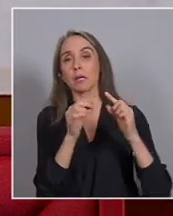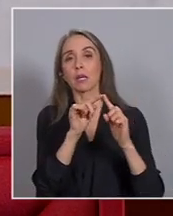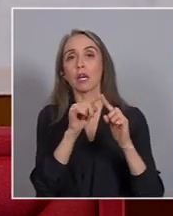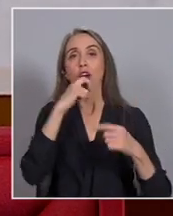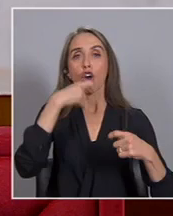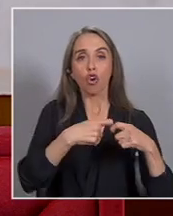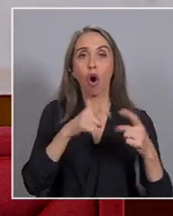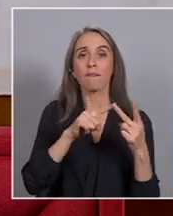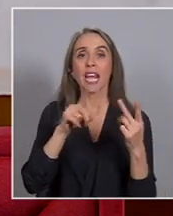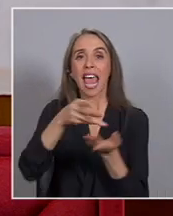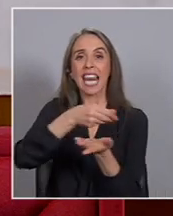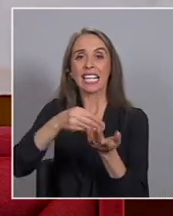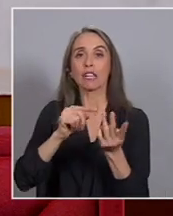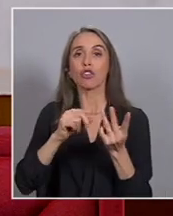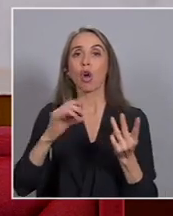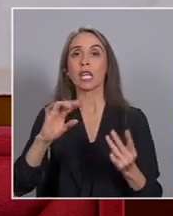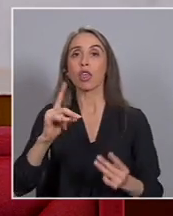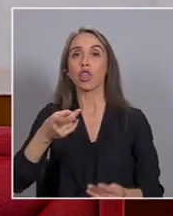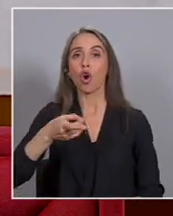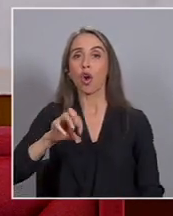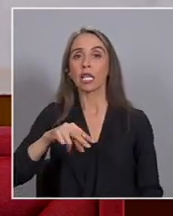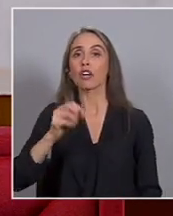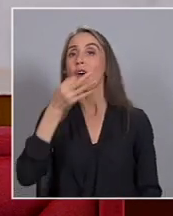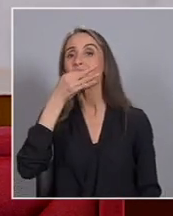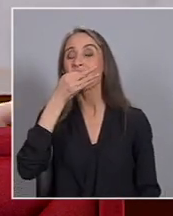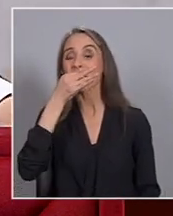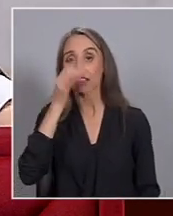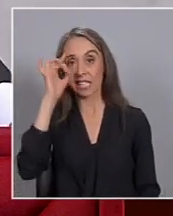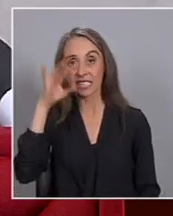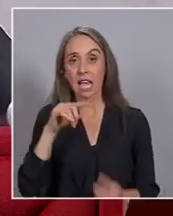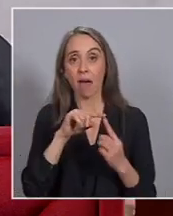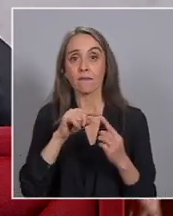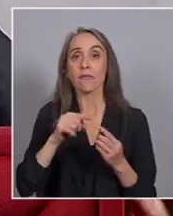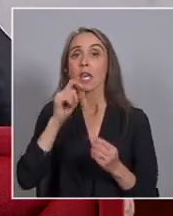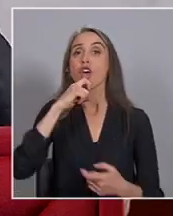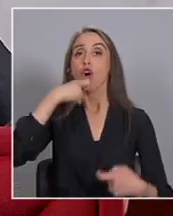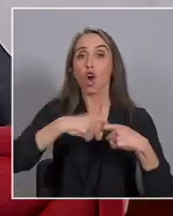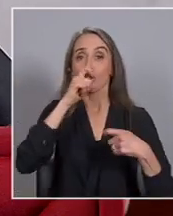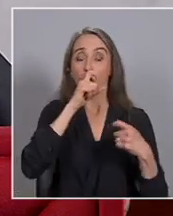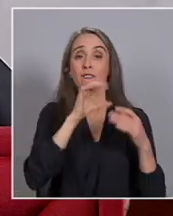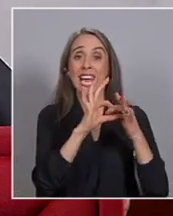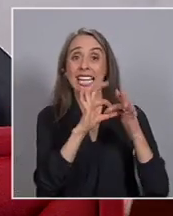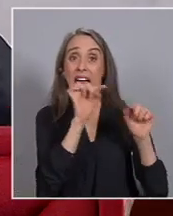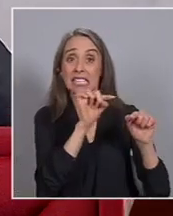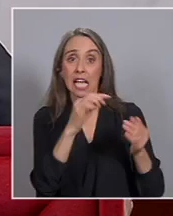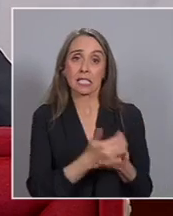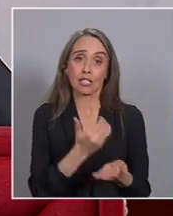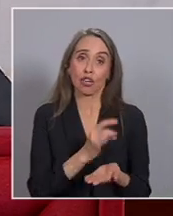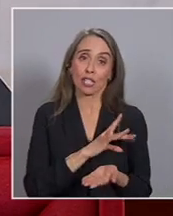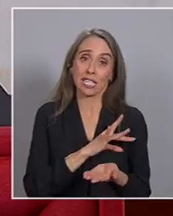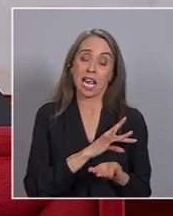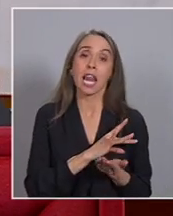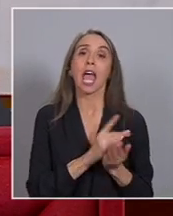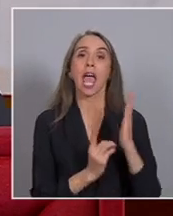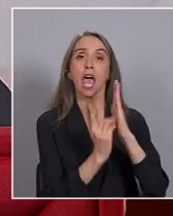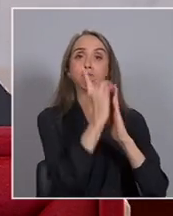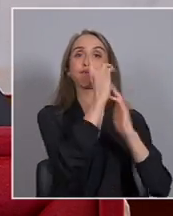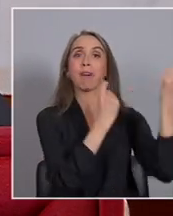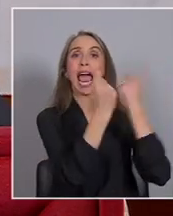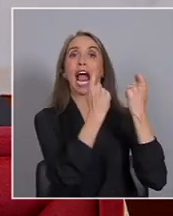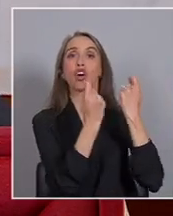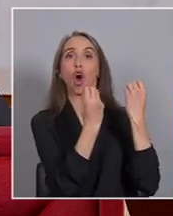cobre, litio e hidrógeno verde. Sabemos que el cobre ha hecho crecer nuestra economía y con ello ha